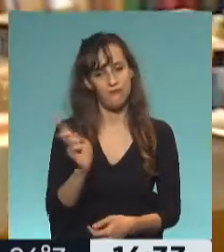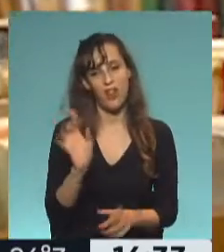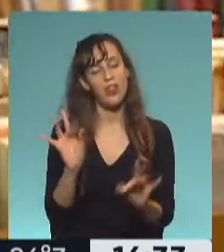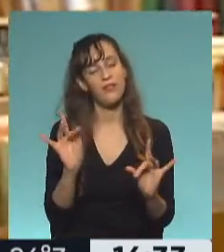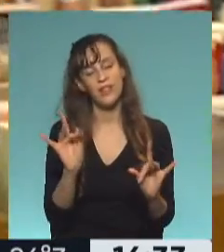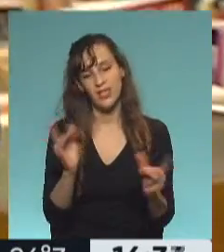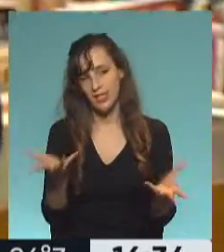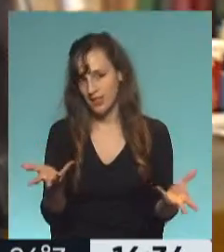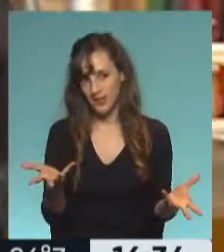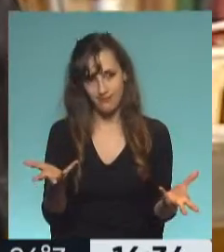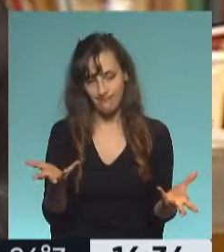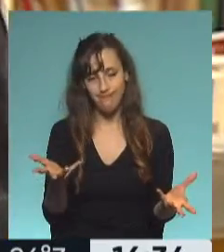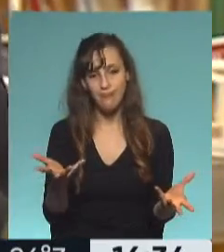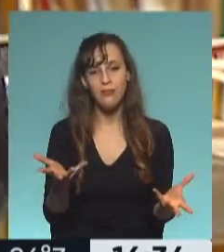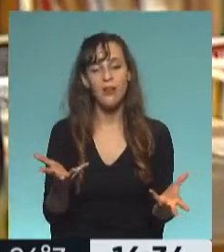porque,